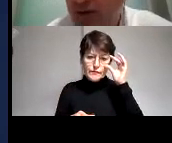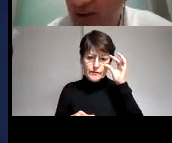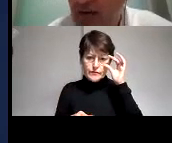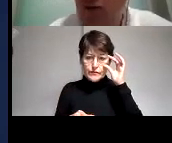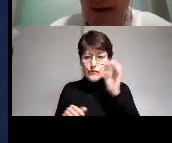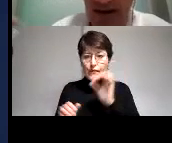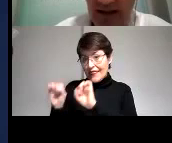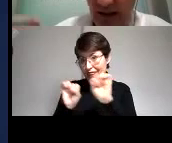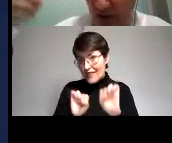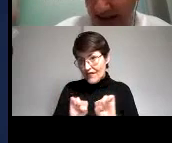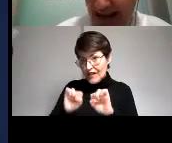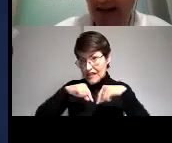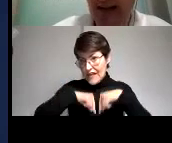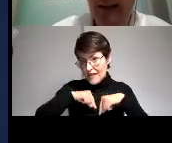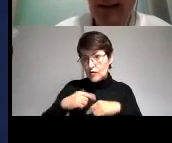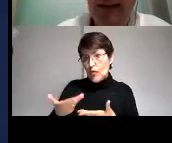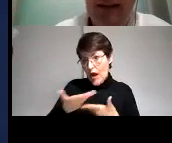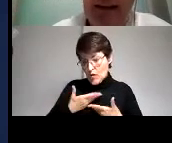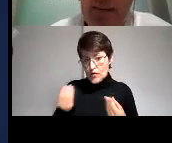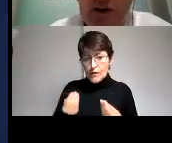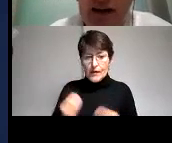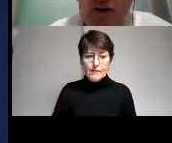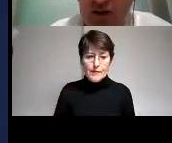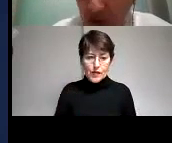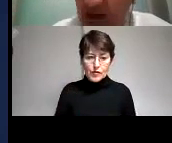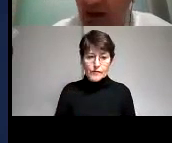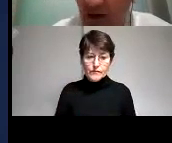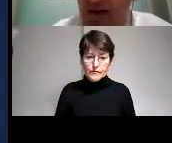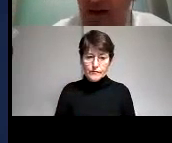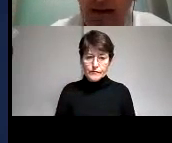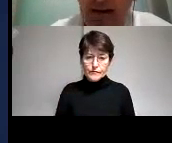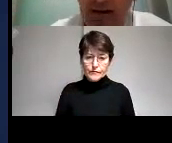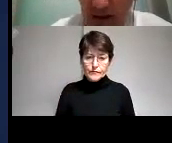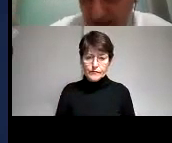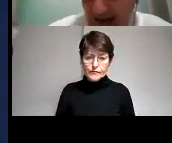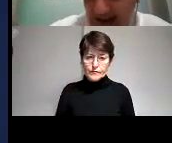mecanismos defensivos para que cualquier elemento agresor se encuentre